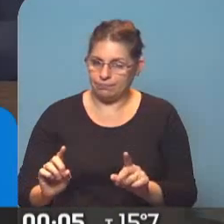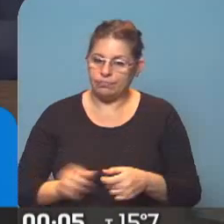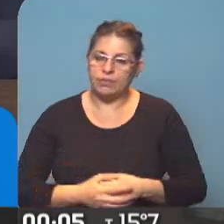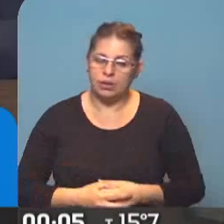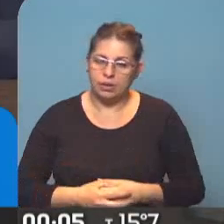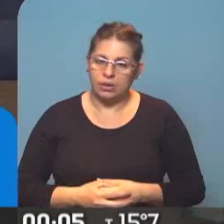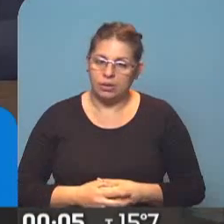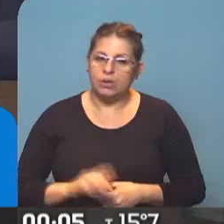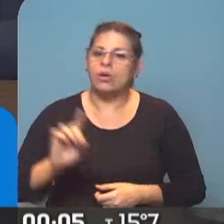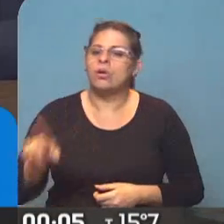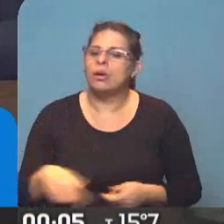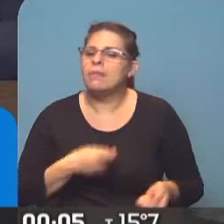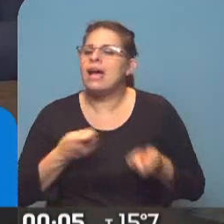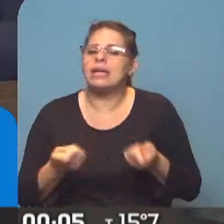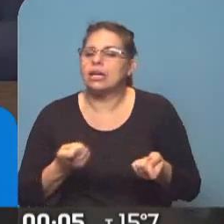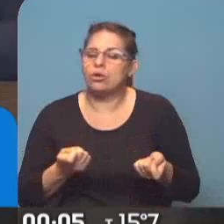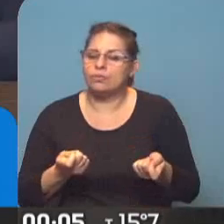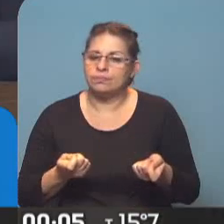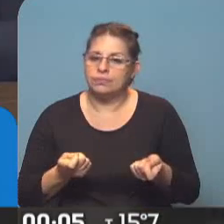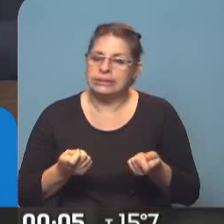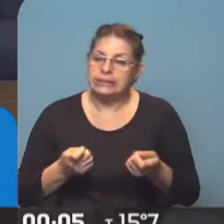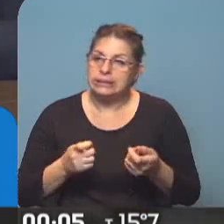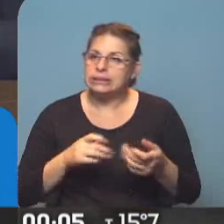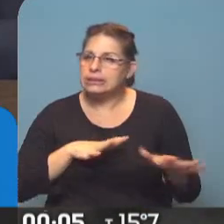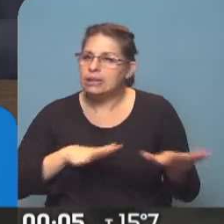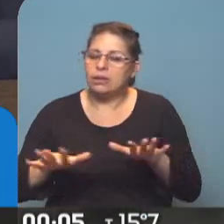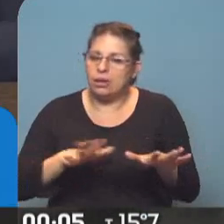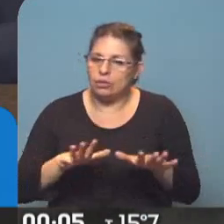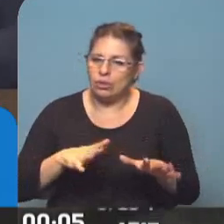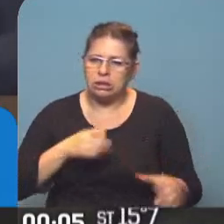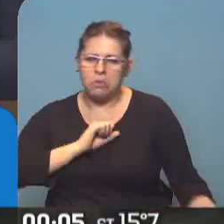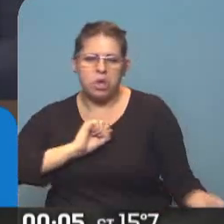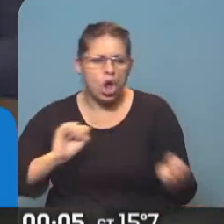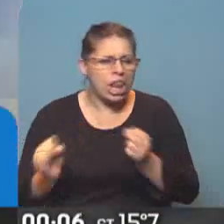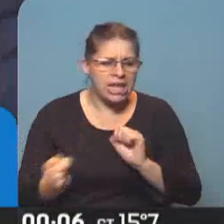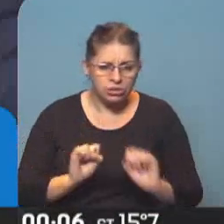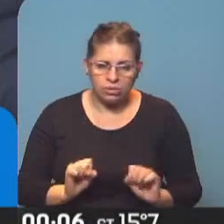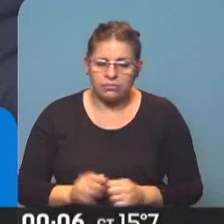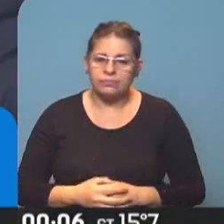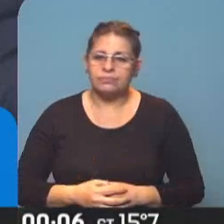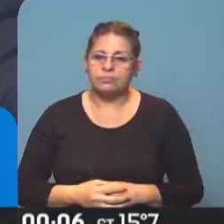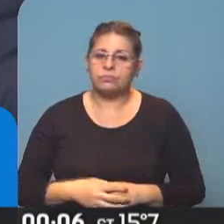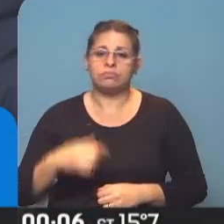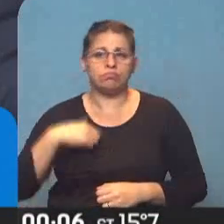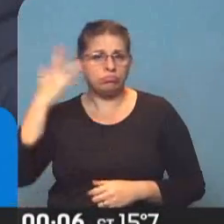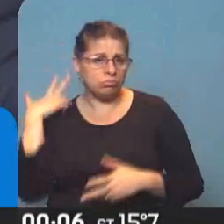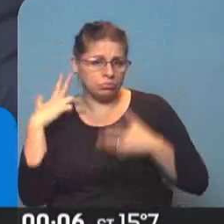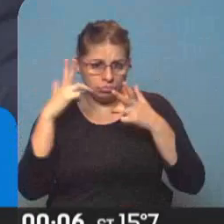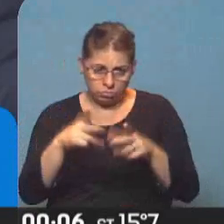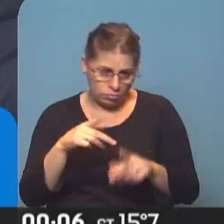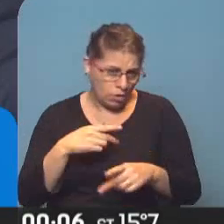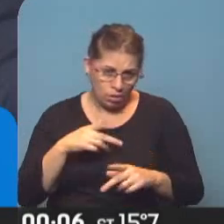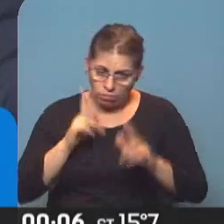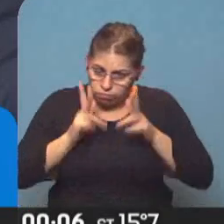manejado dentro de un clima de agresión, de violencia. Lo que yo dije y